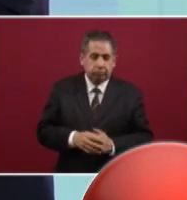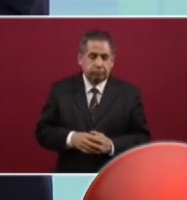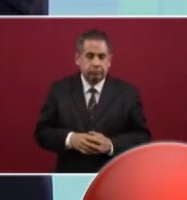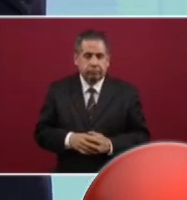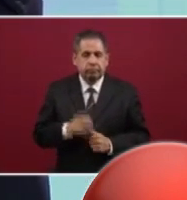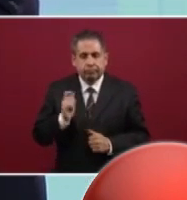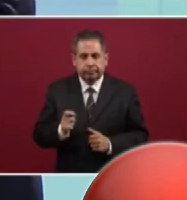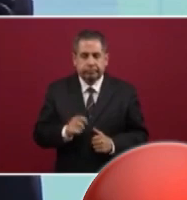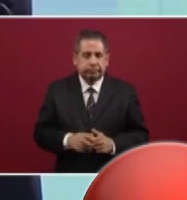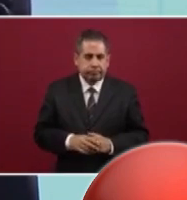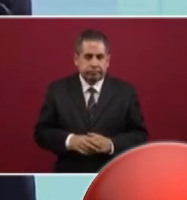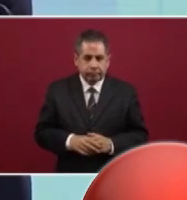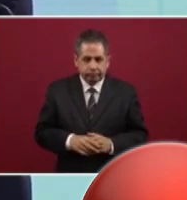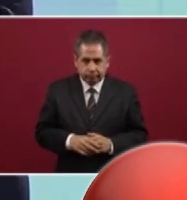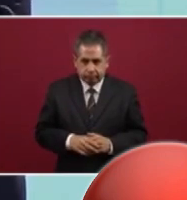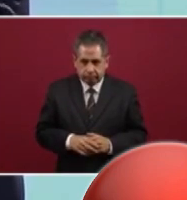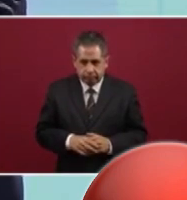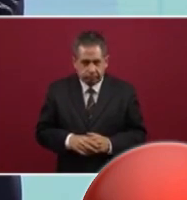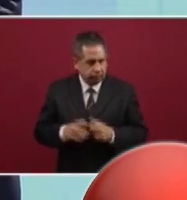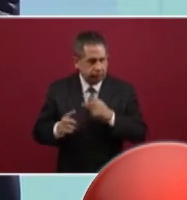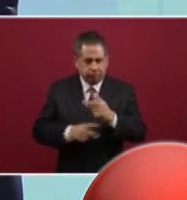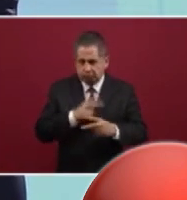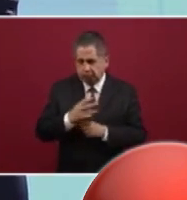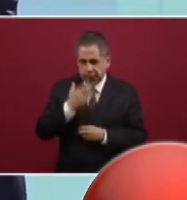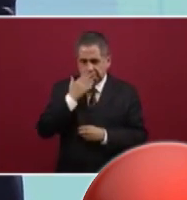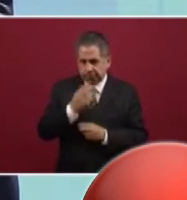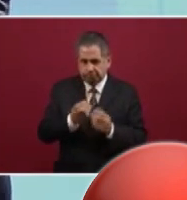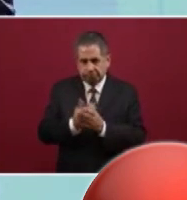entonces vamos bien.